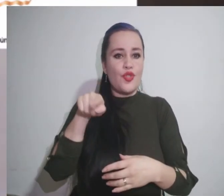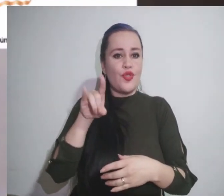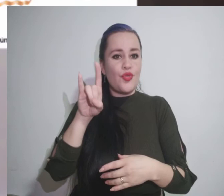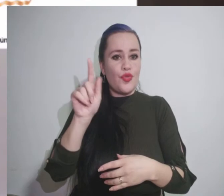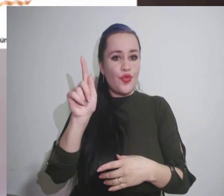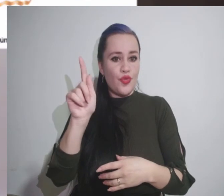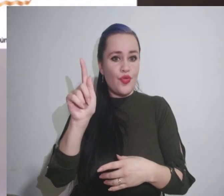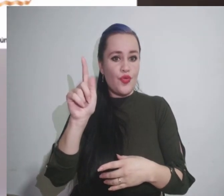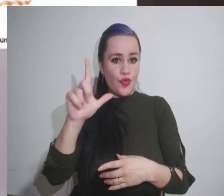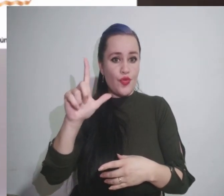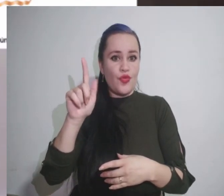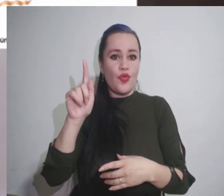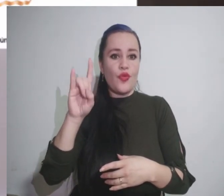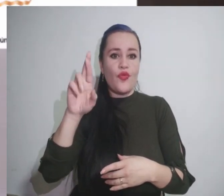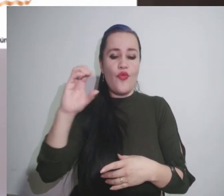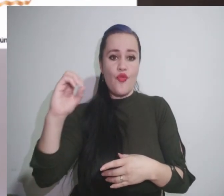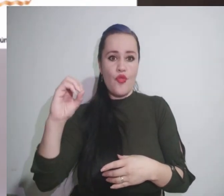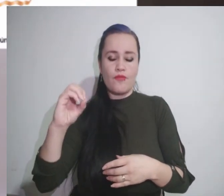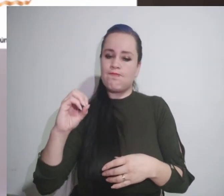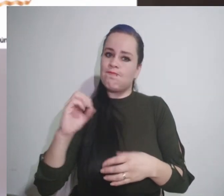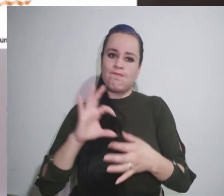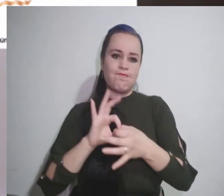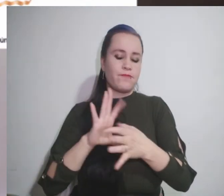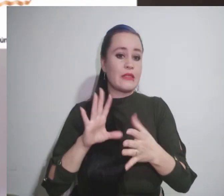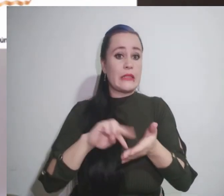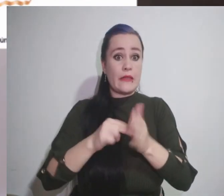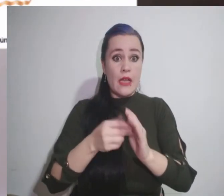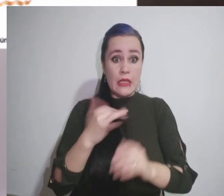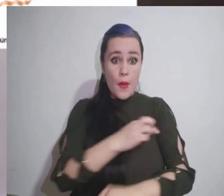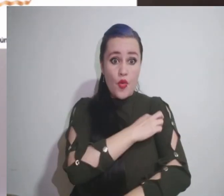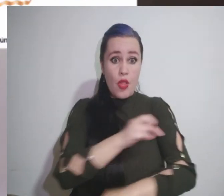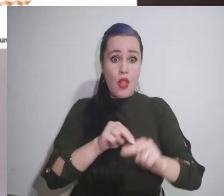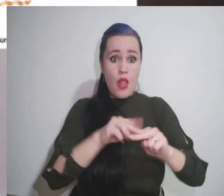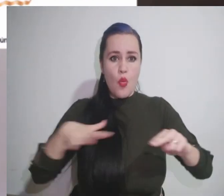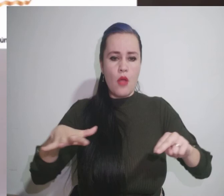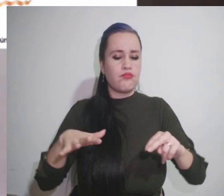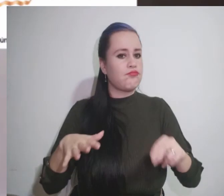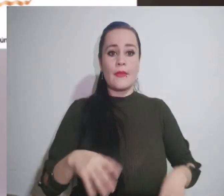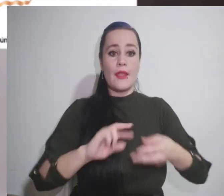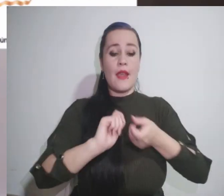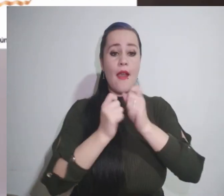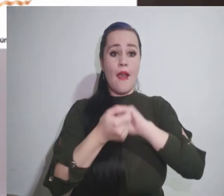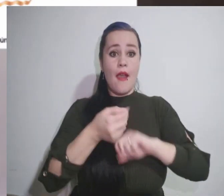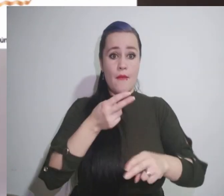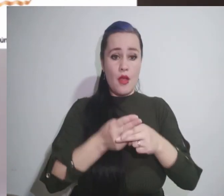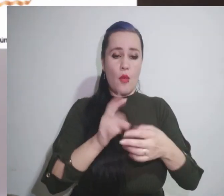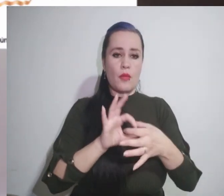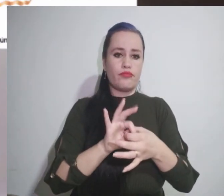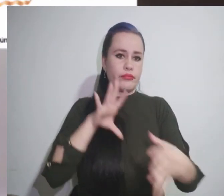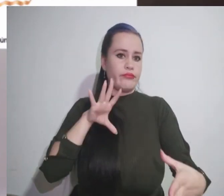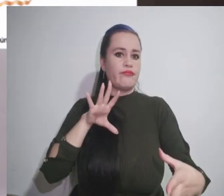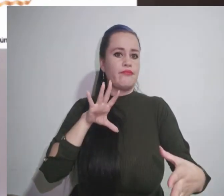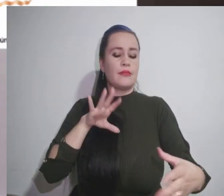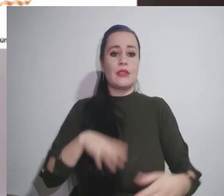puentes de hidrógeno, y entonces la proteína pierde su función, pierde su naturaleza. Ese